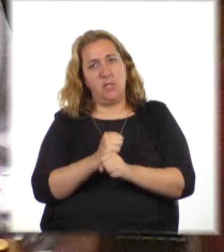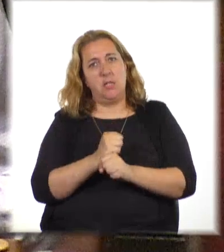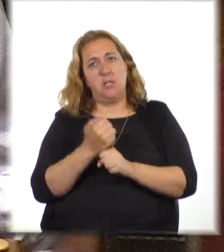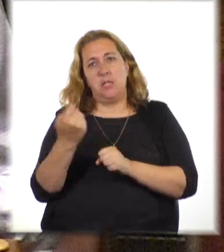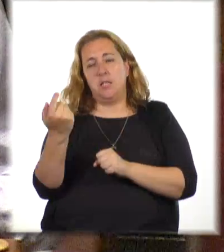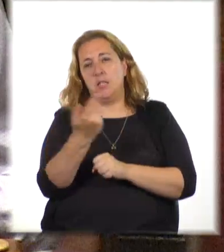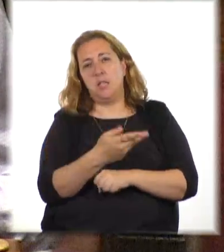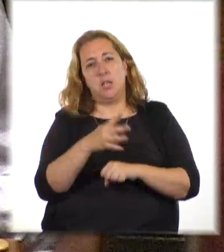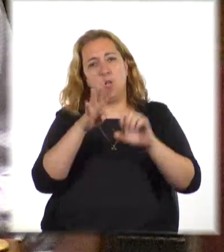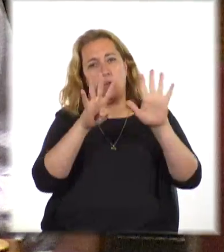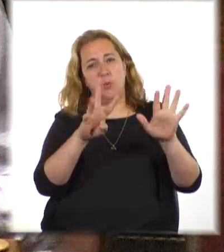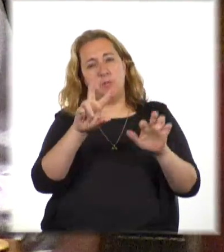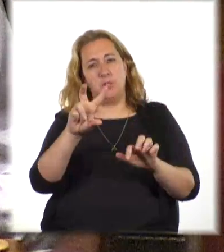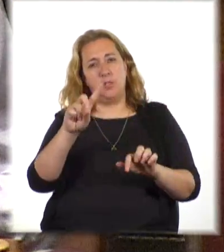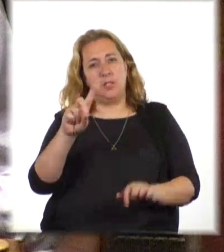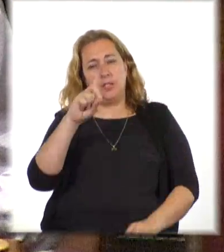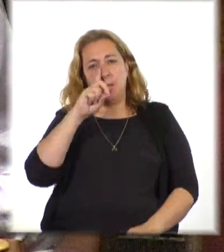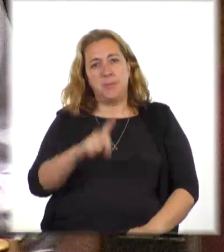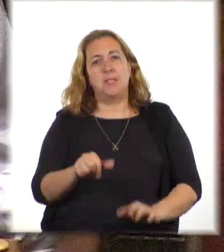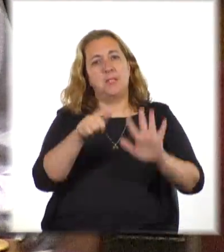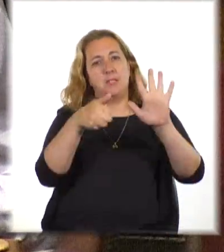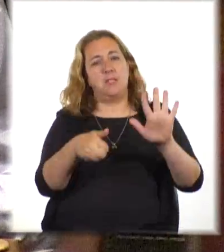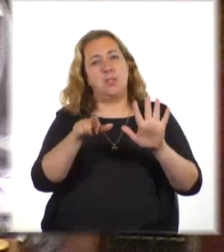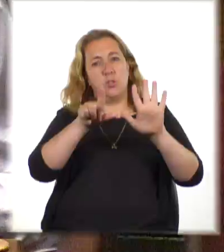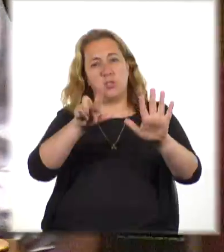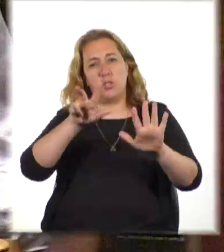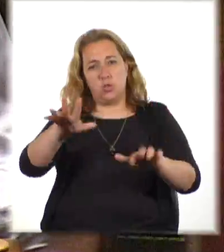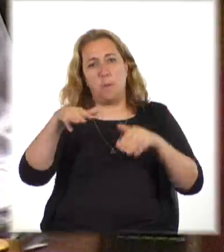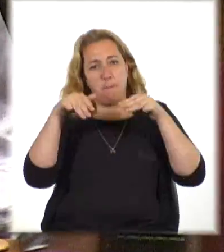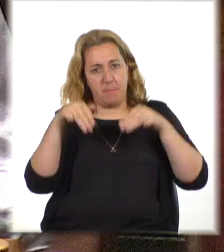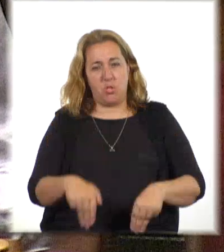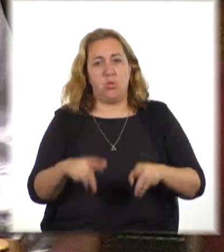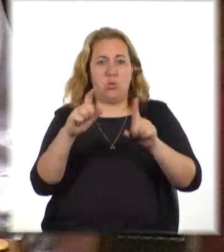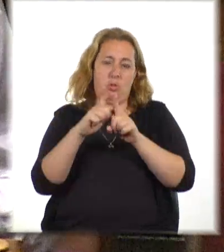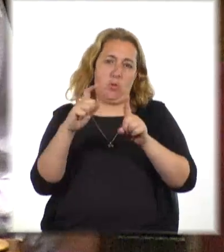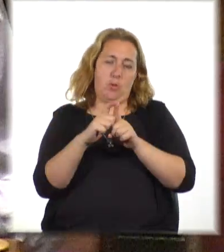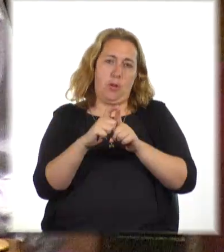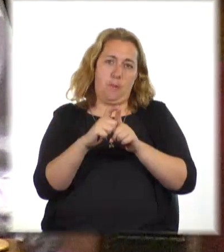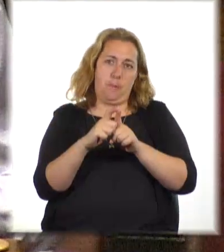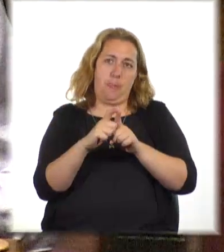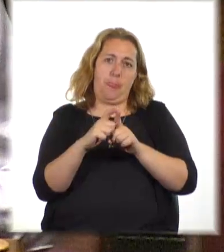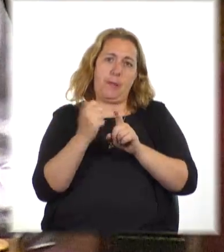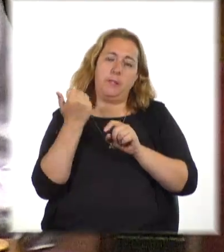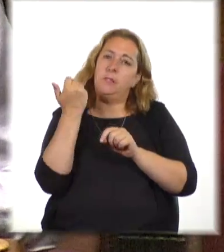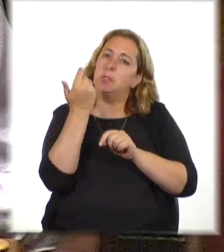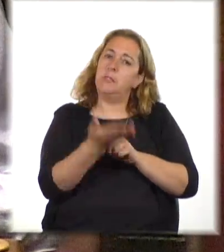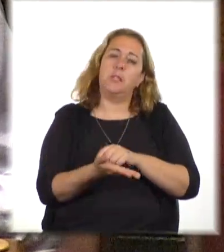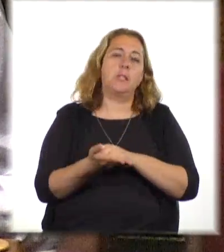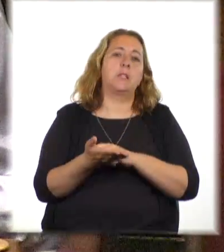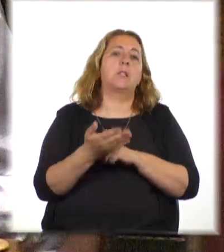930 mil 678 millones de dólares alcanza la cifra de